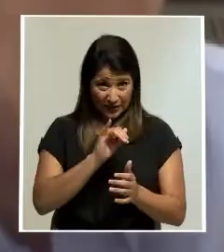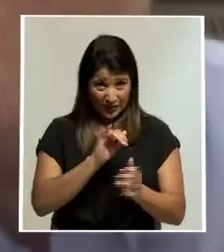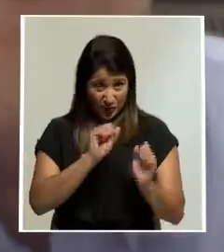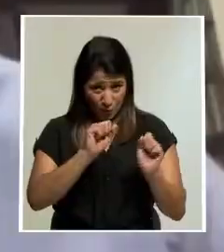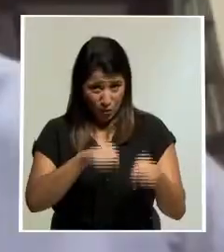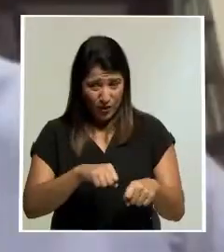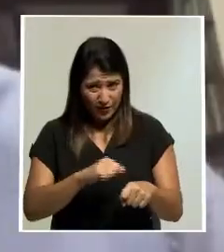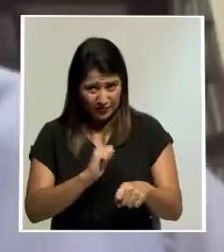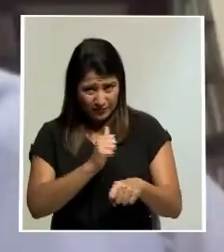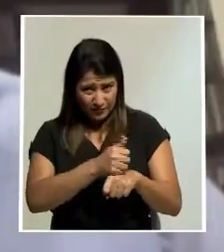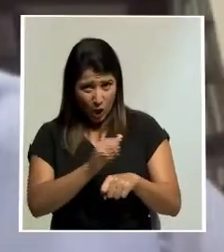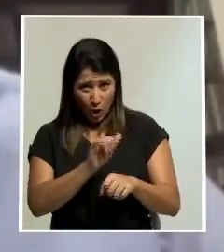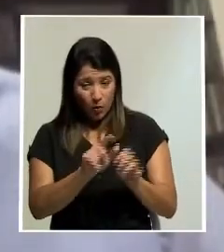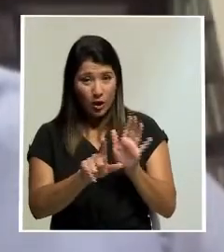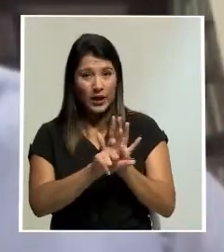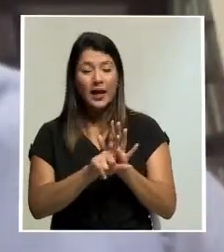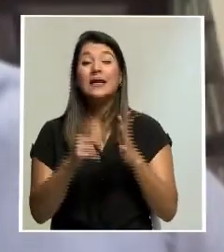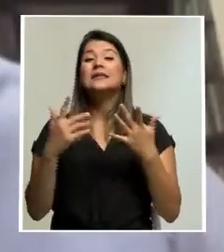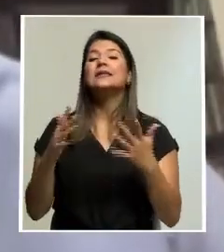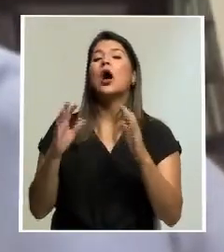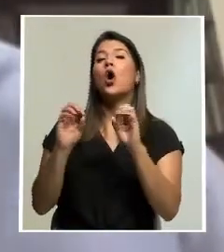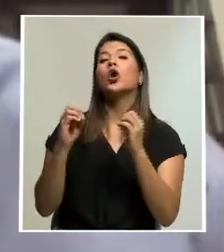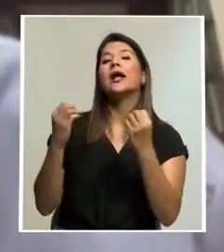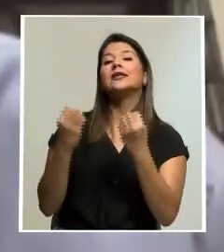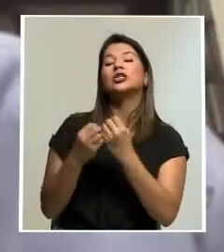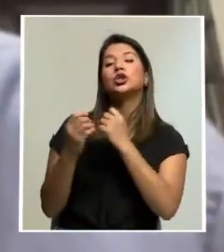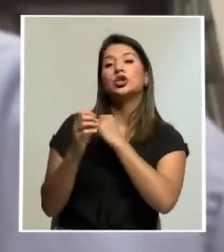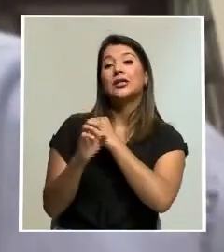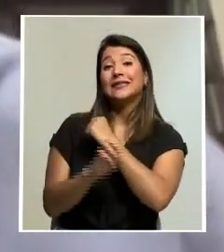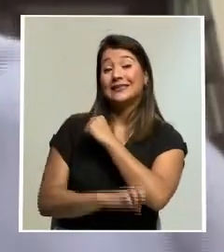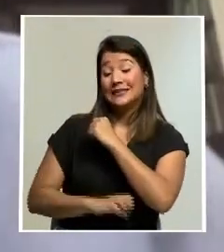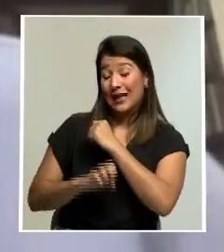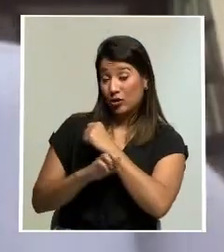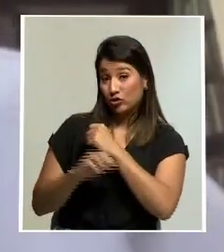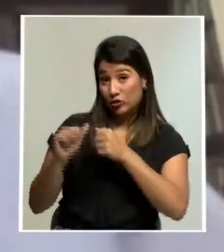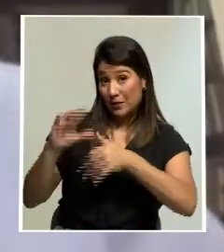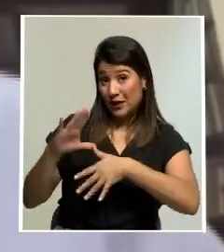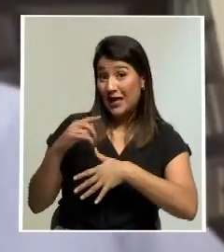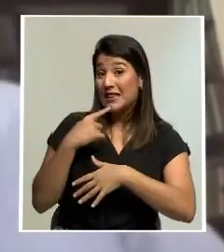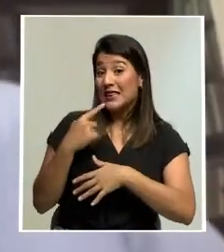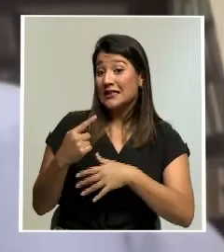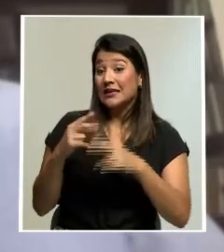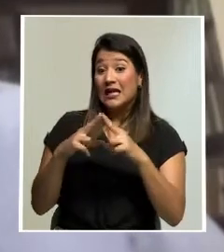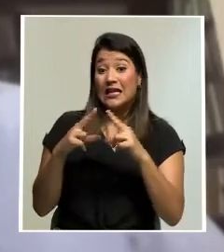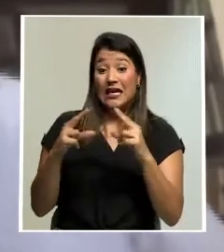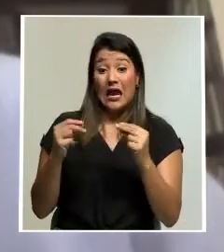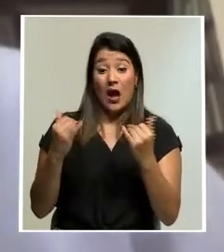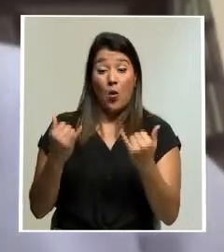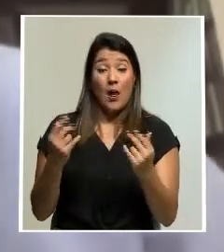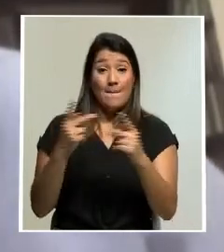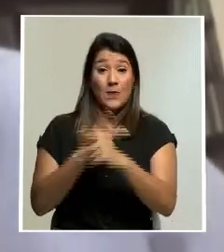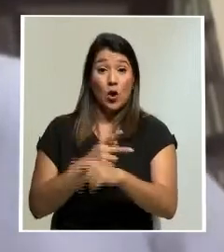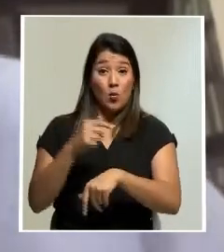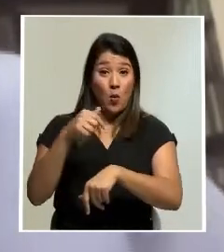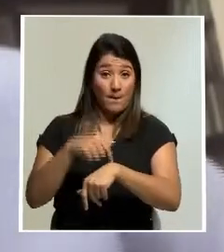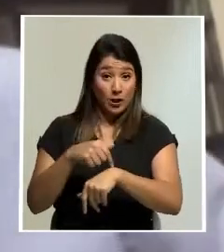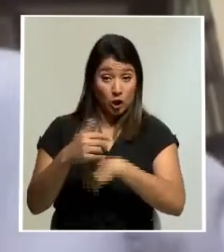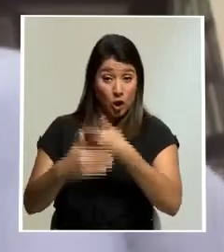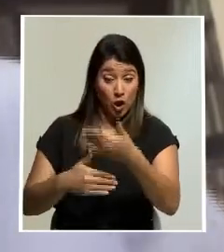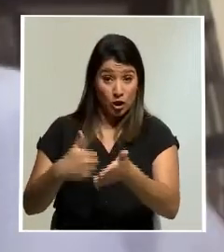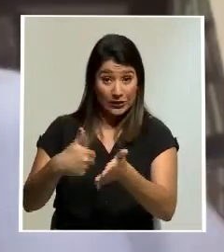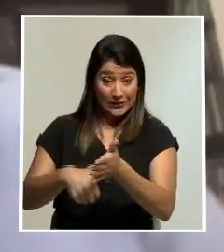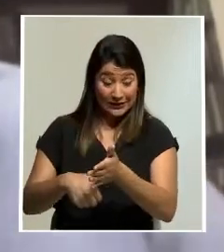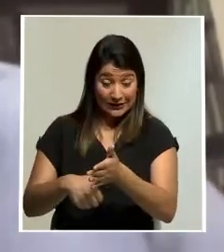la Organización de Estados Americanos dijo Almagro, Nicaragua está en el peor escenario electoral posible, y la